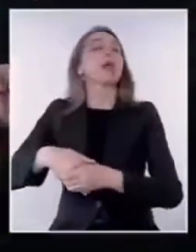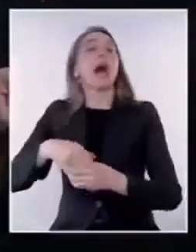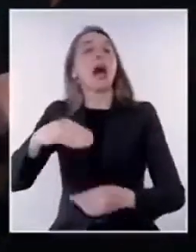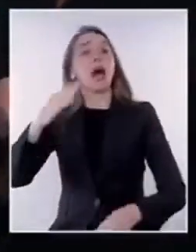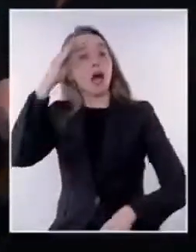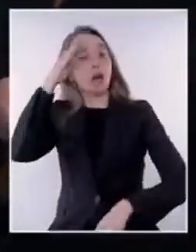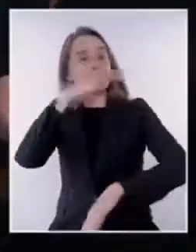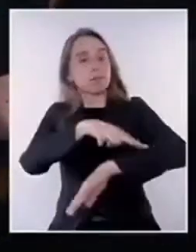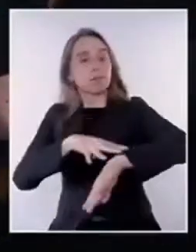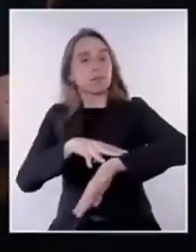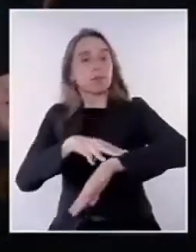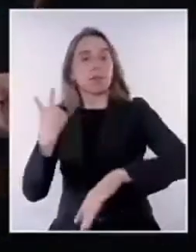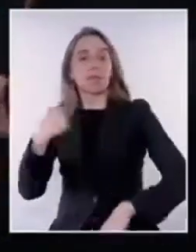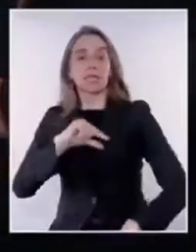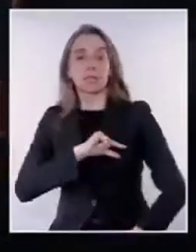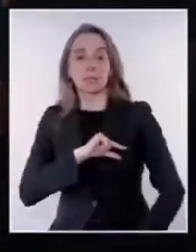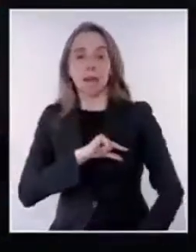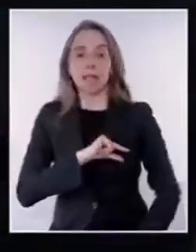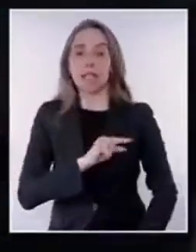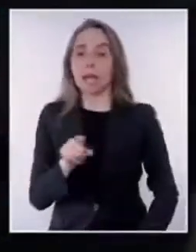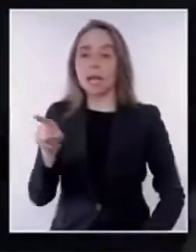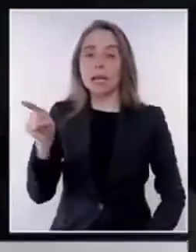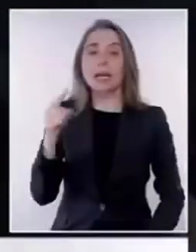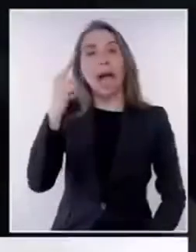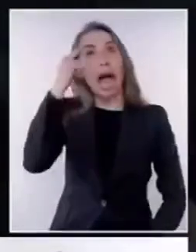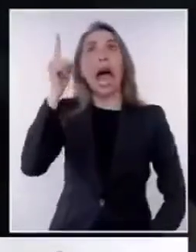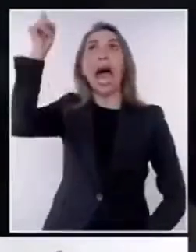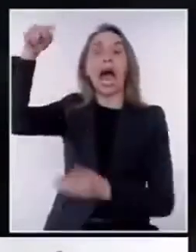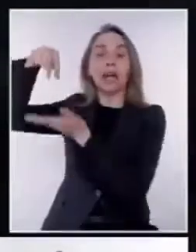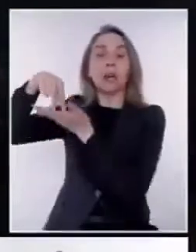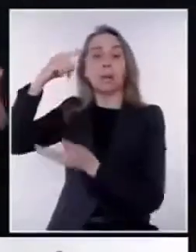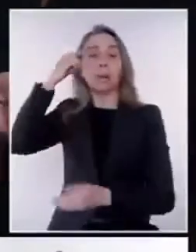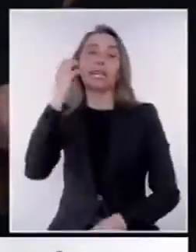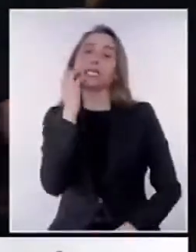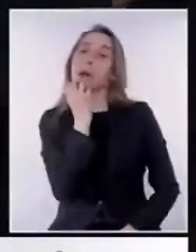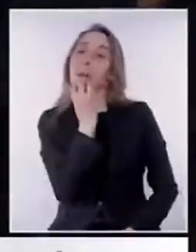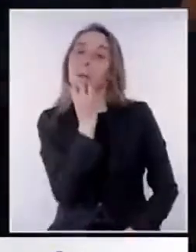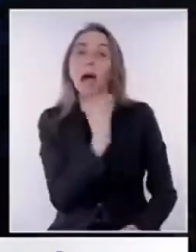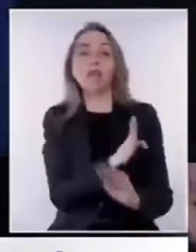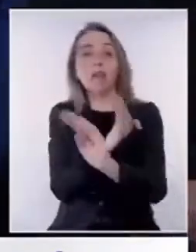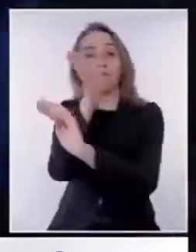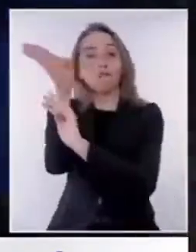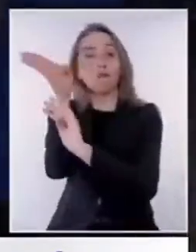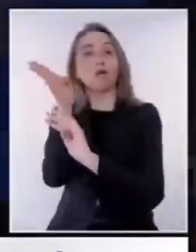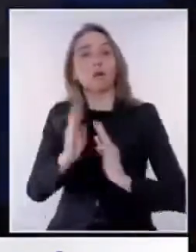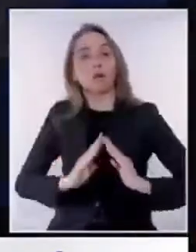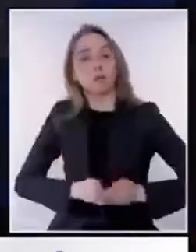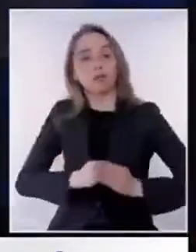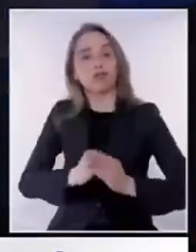Española, está arriba. Pensaba que Prat estuvo en el combate